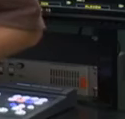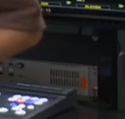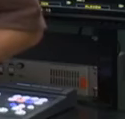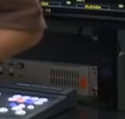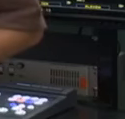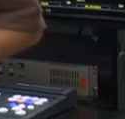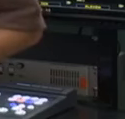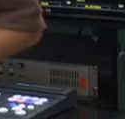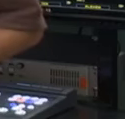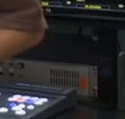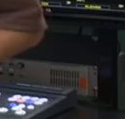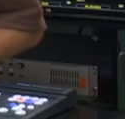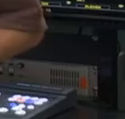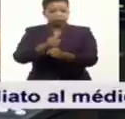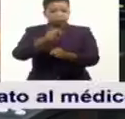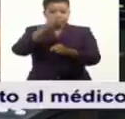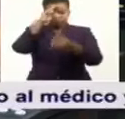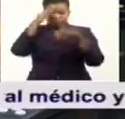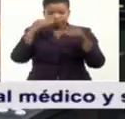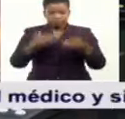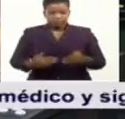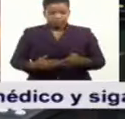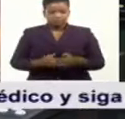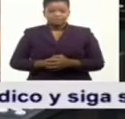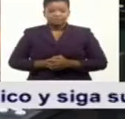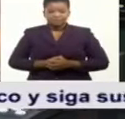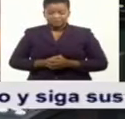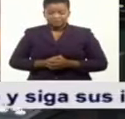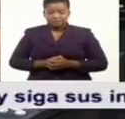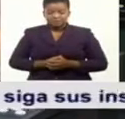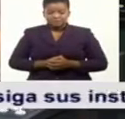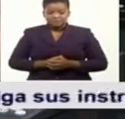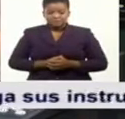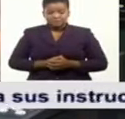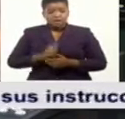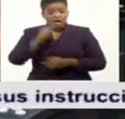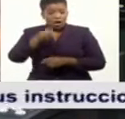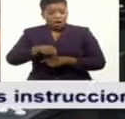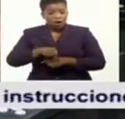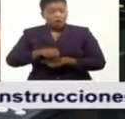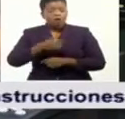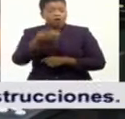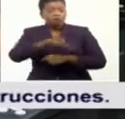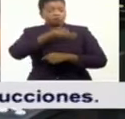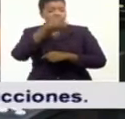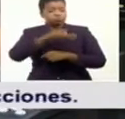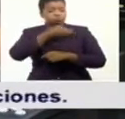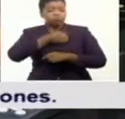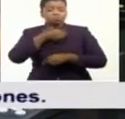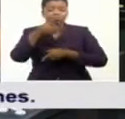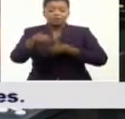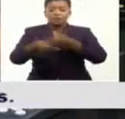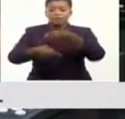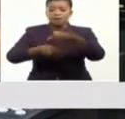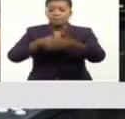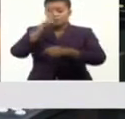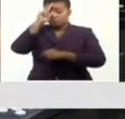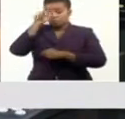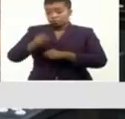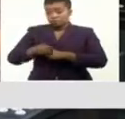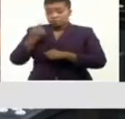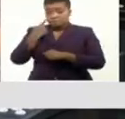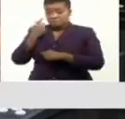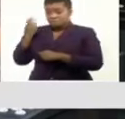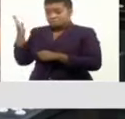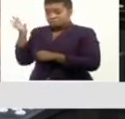trabajadores y estudiantes del sector de la salud pública. Para actualizarnos sobre la marcha de este proceso nos acompaña la doctora Sonia María